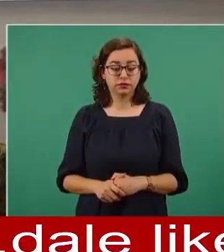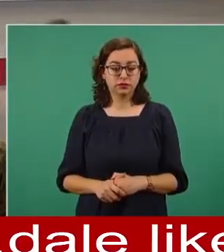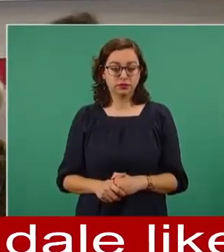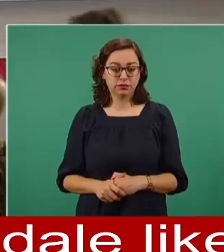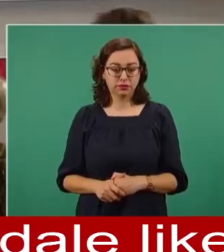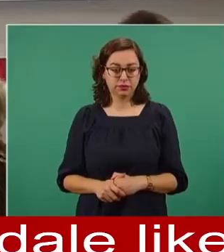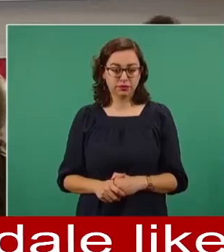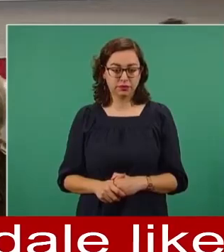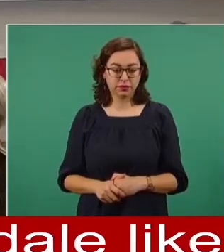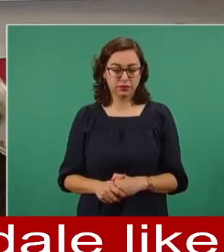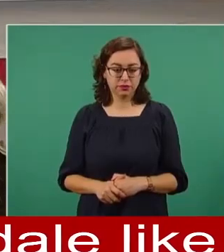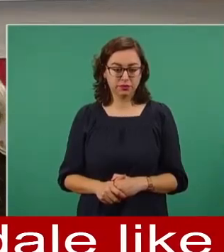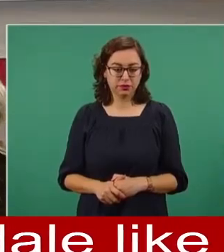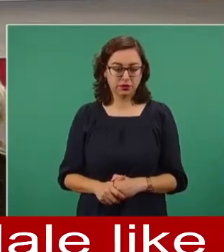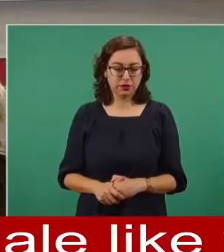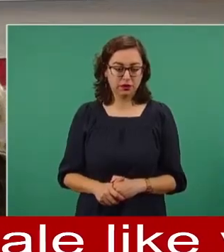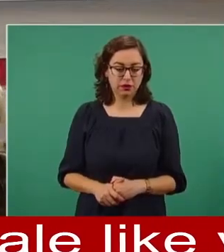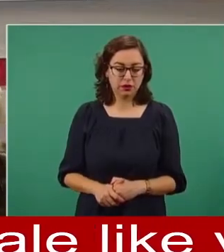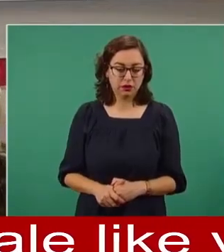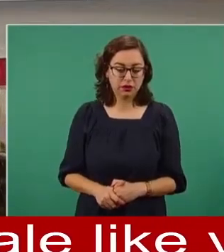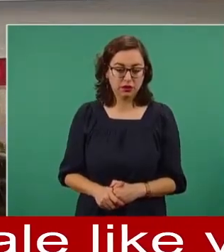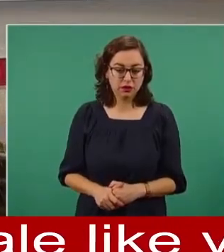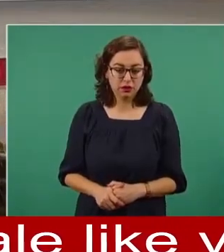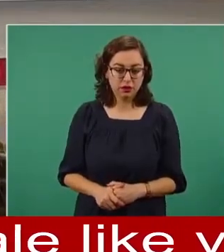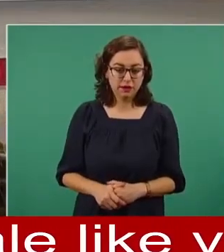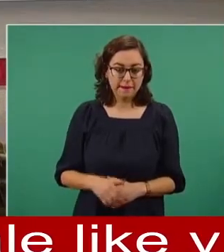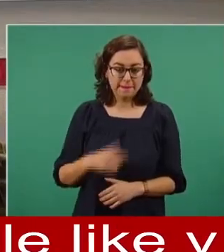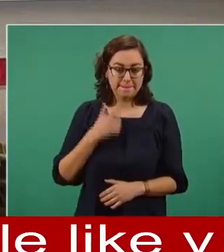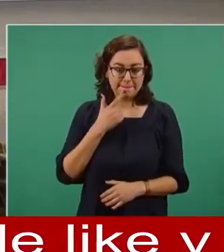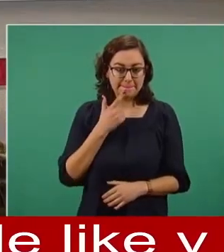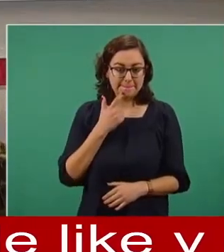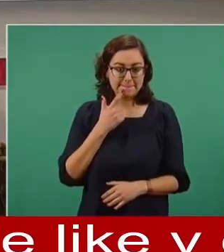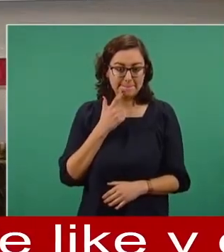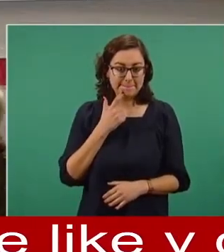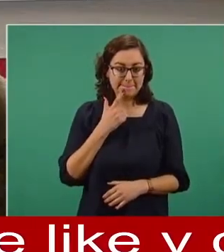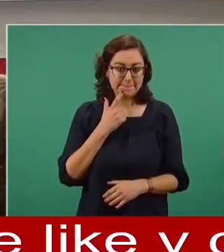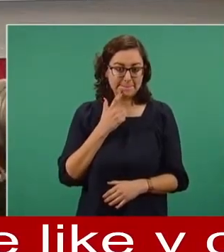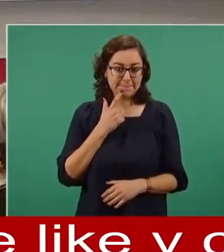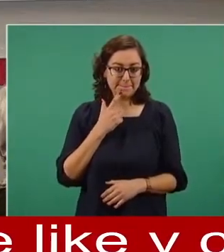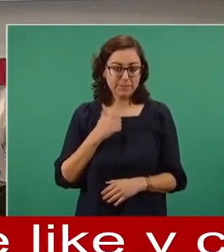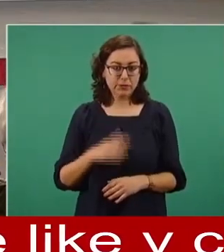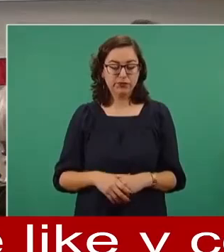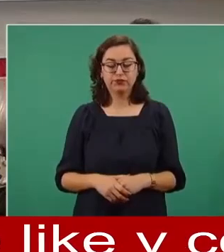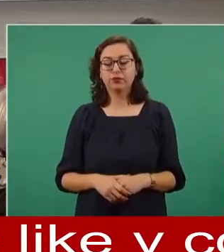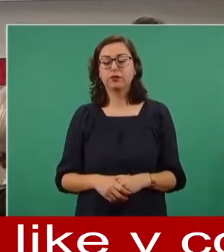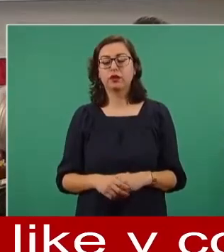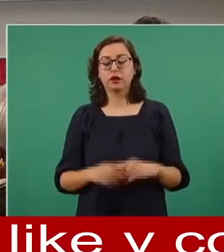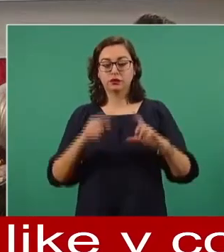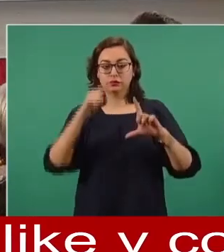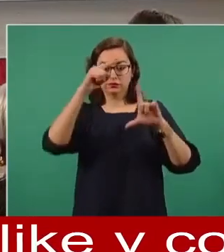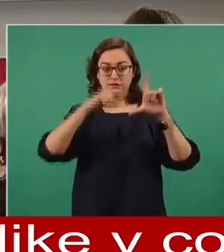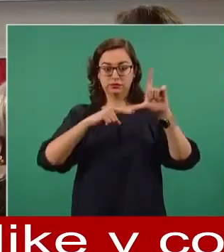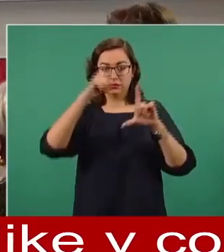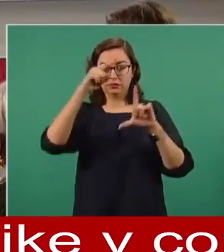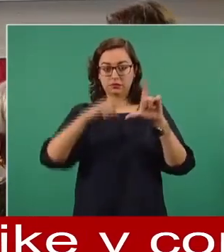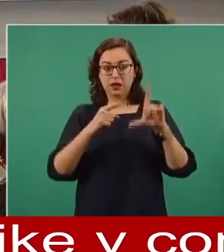Y esto, esto del 30, es entre aprobación y desaprobación.